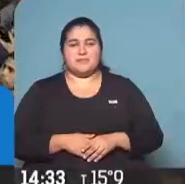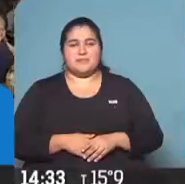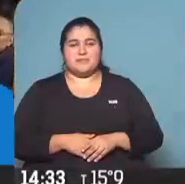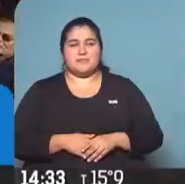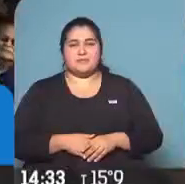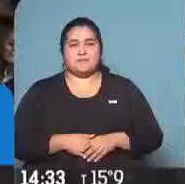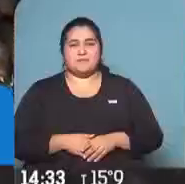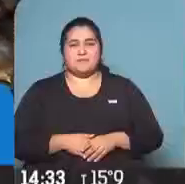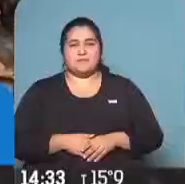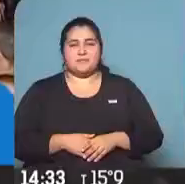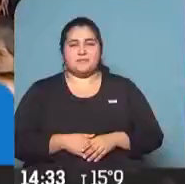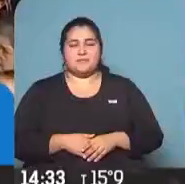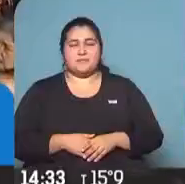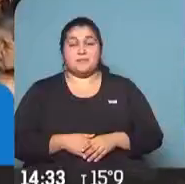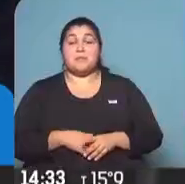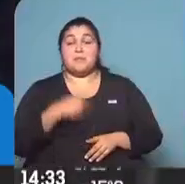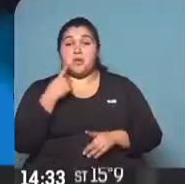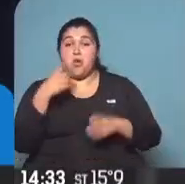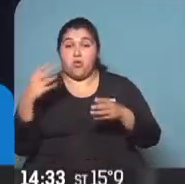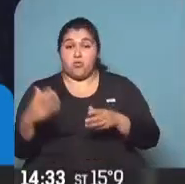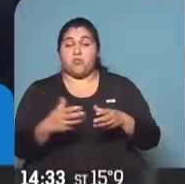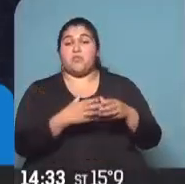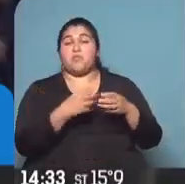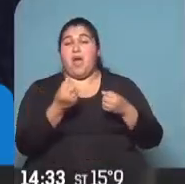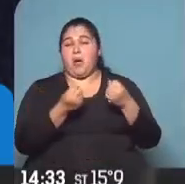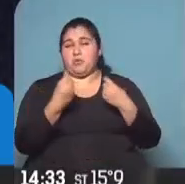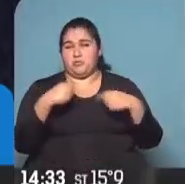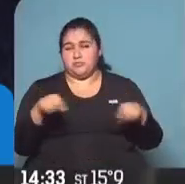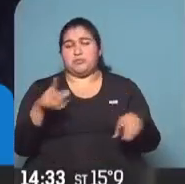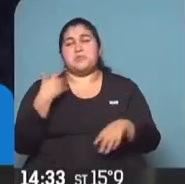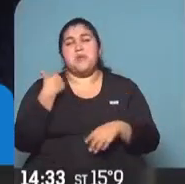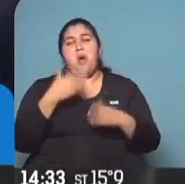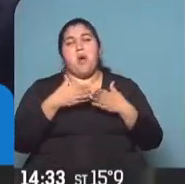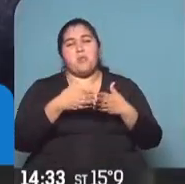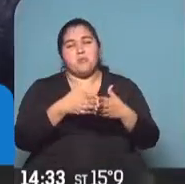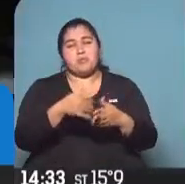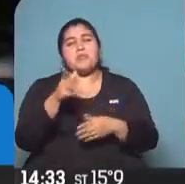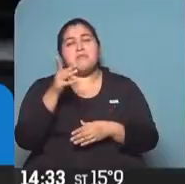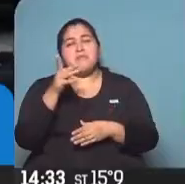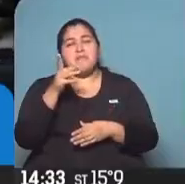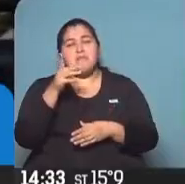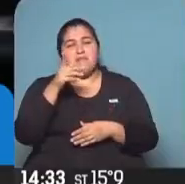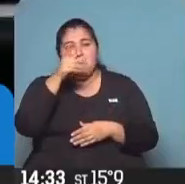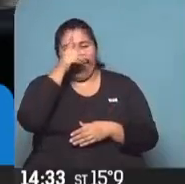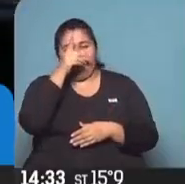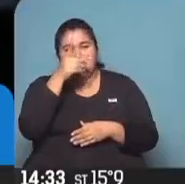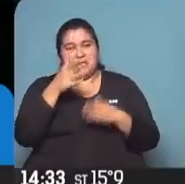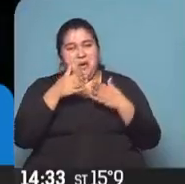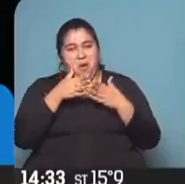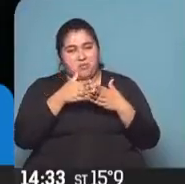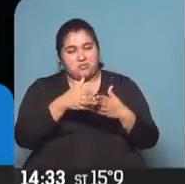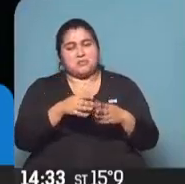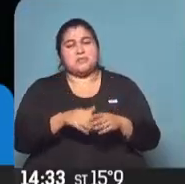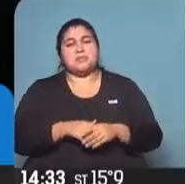es momento de presentar a continuación a los vehículos de la prefectura naval argentina se aproximó al vuelco